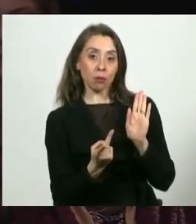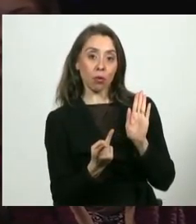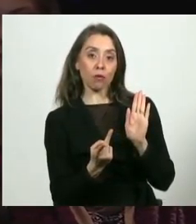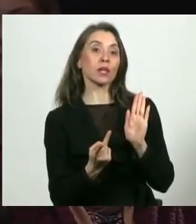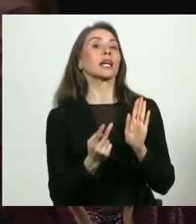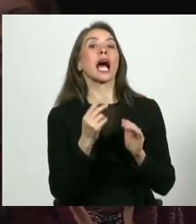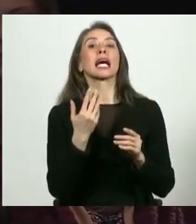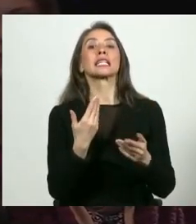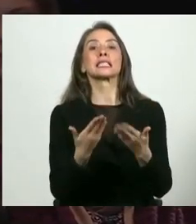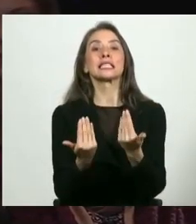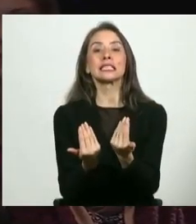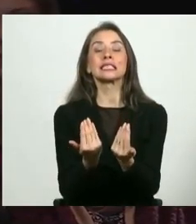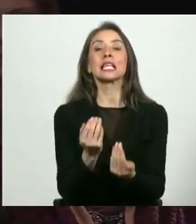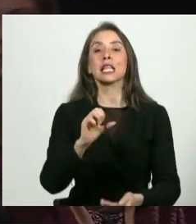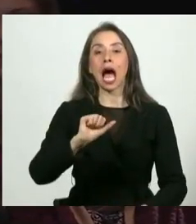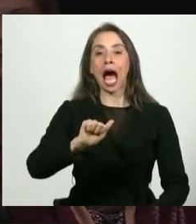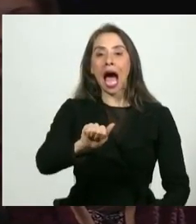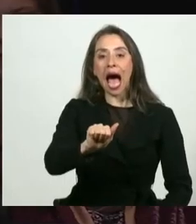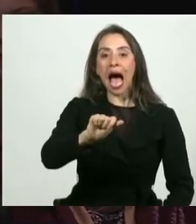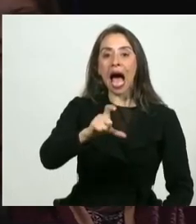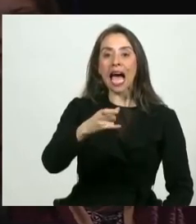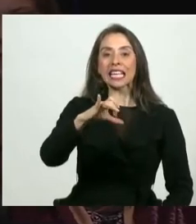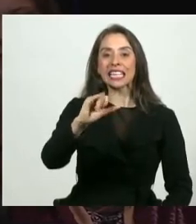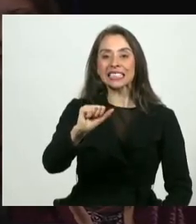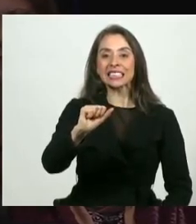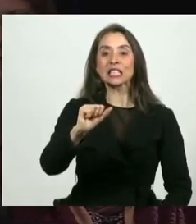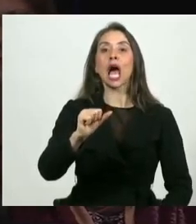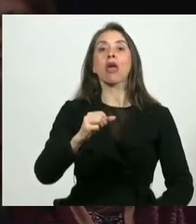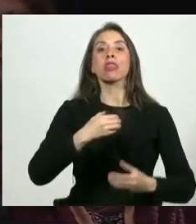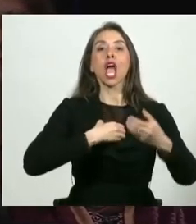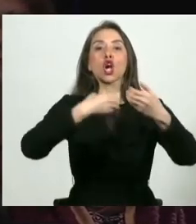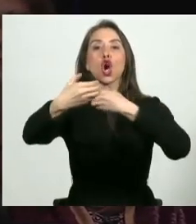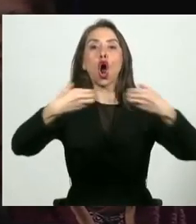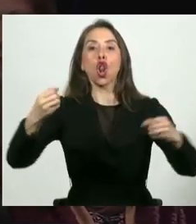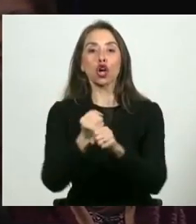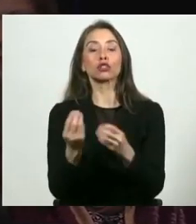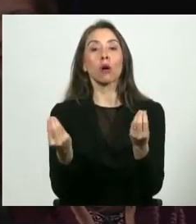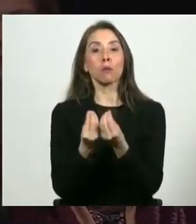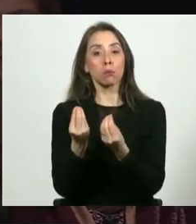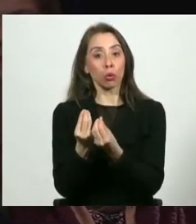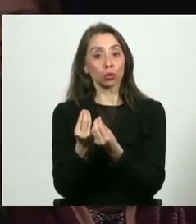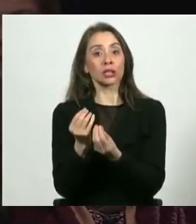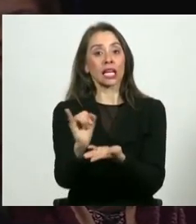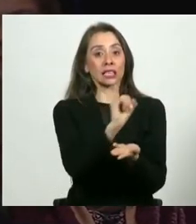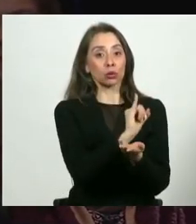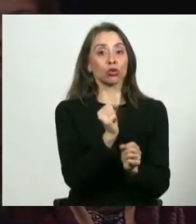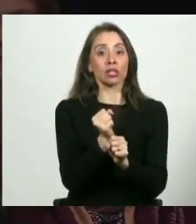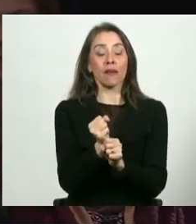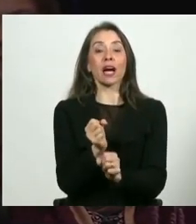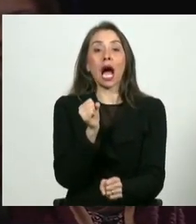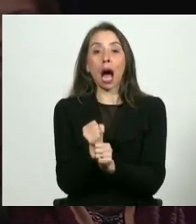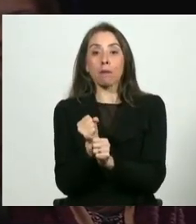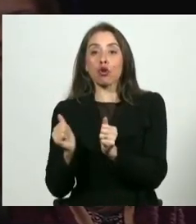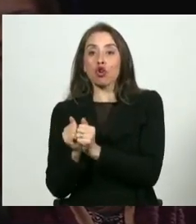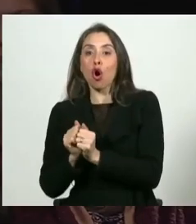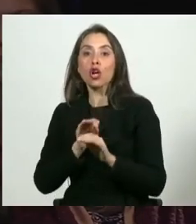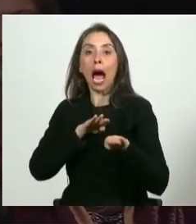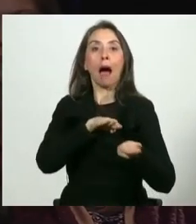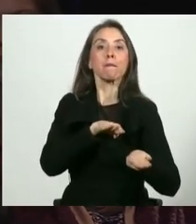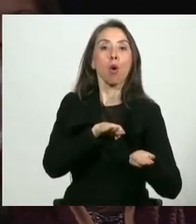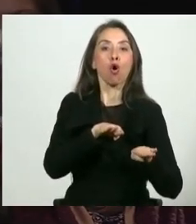tener agencias de colocación. Hay muchas instituciones que trabajamos en el tema de empleo con apoyo. Creo que el empleo con apoyo